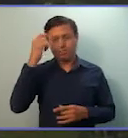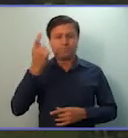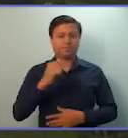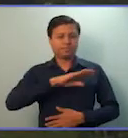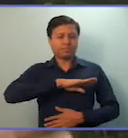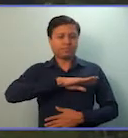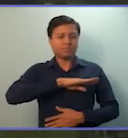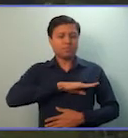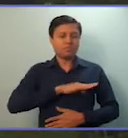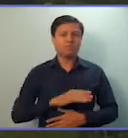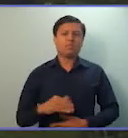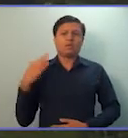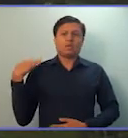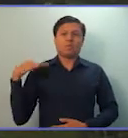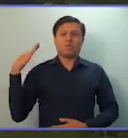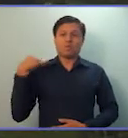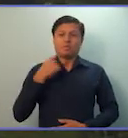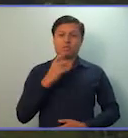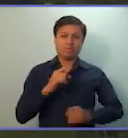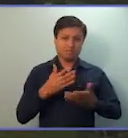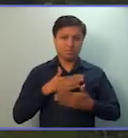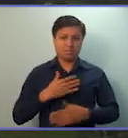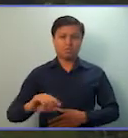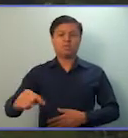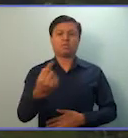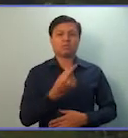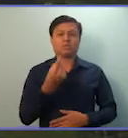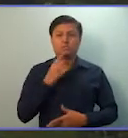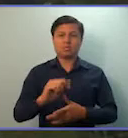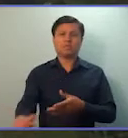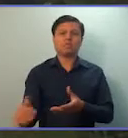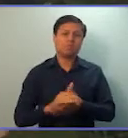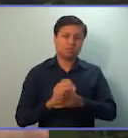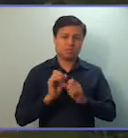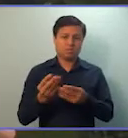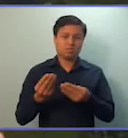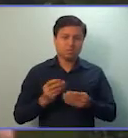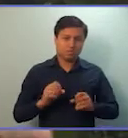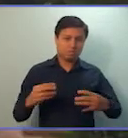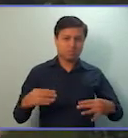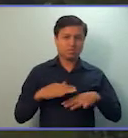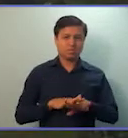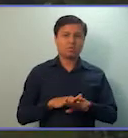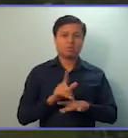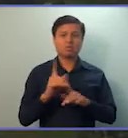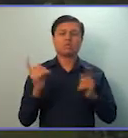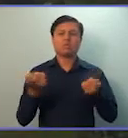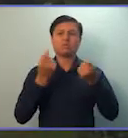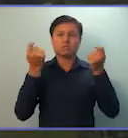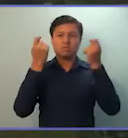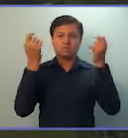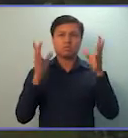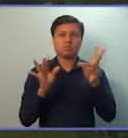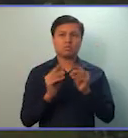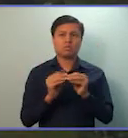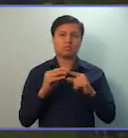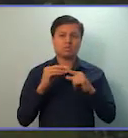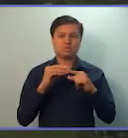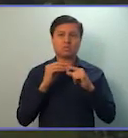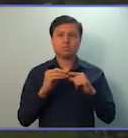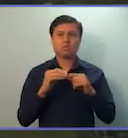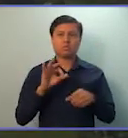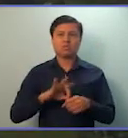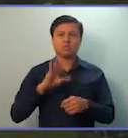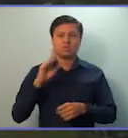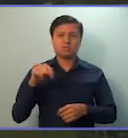es una experiencia que van a tener estos iones que han sido sorteados de participar de un evento tan importante como es la